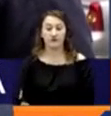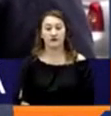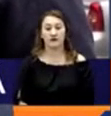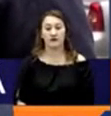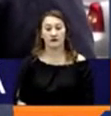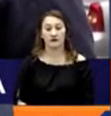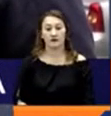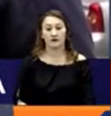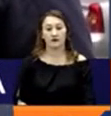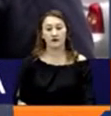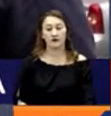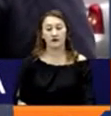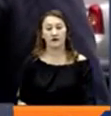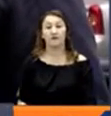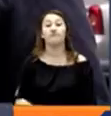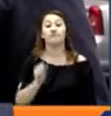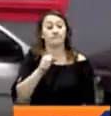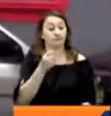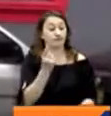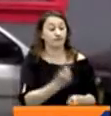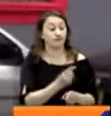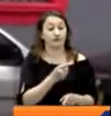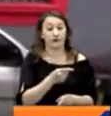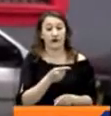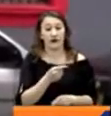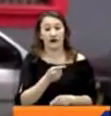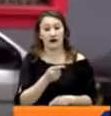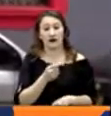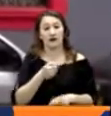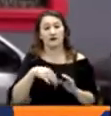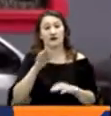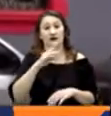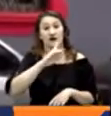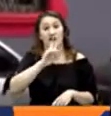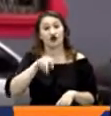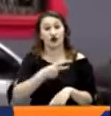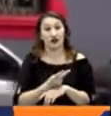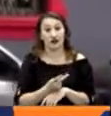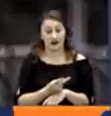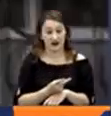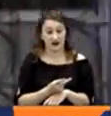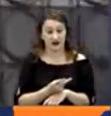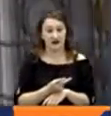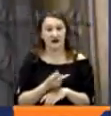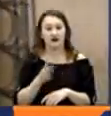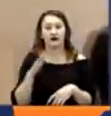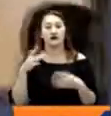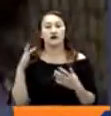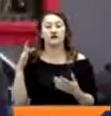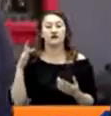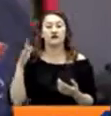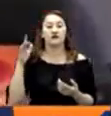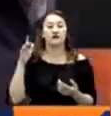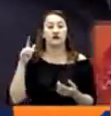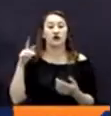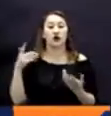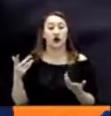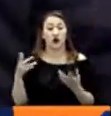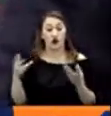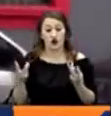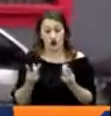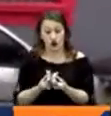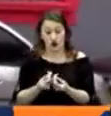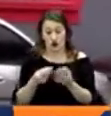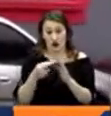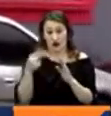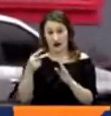José Fernando, pues así es, efectivamente, luego de más de 2 horas de asistencia por parte de los técnicos antiexplosivos de